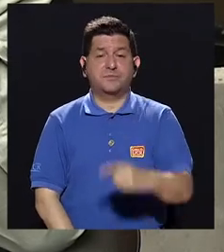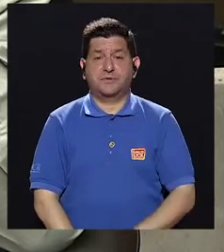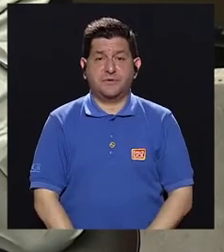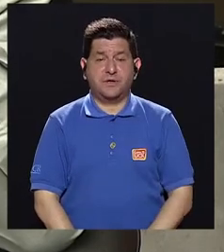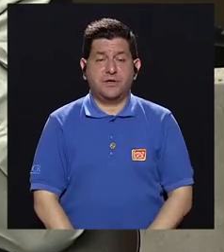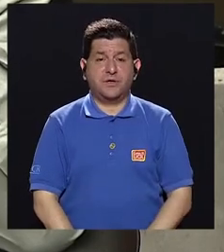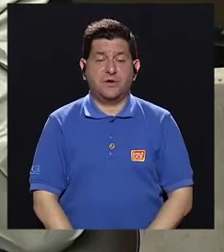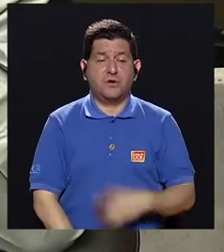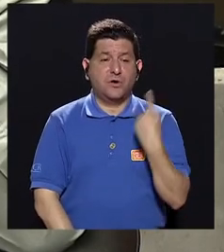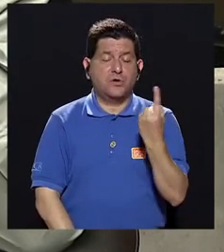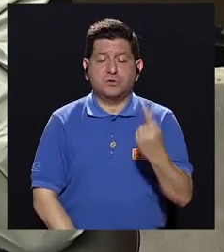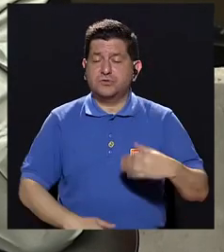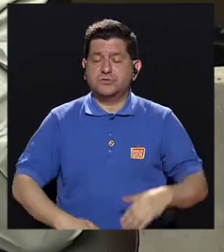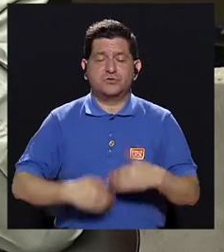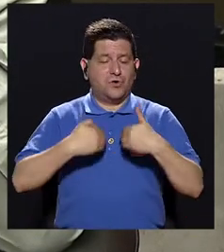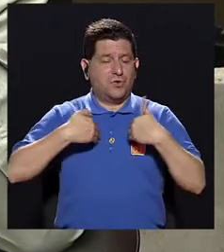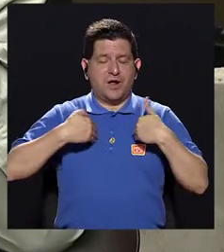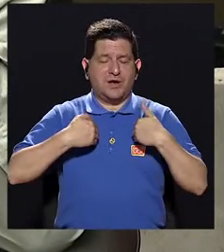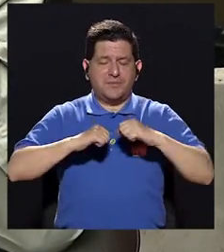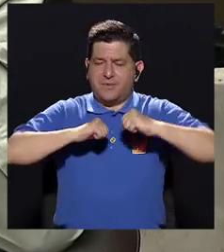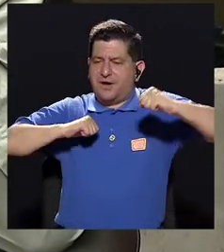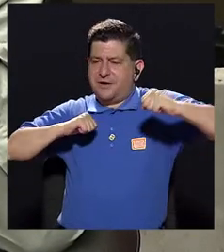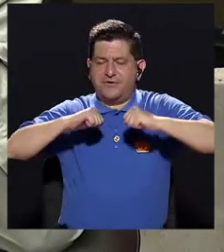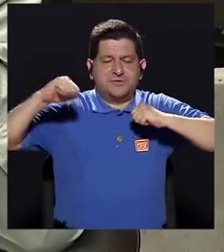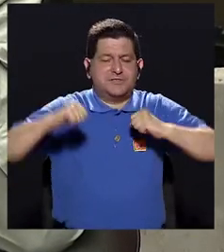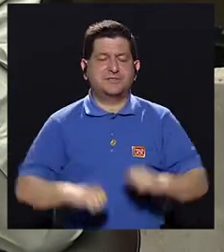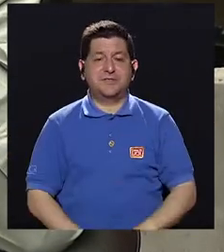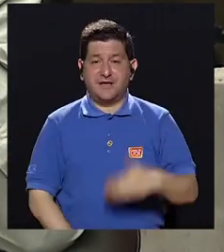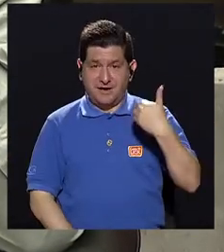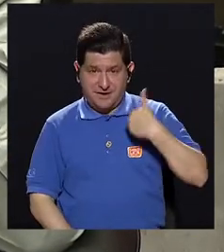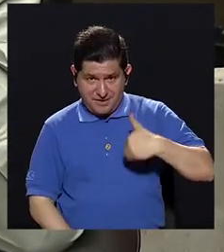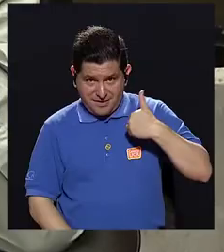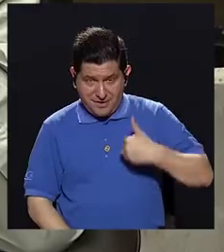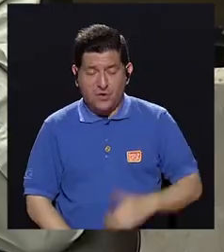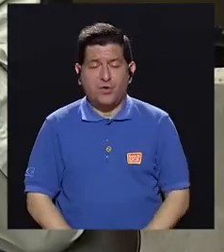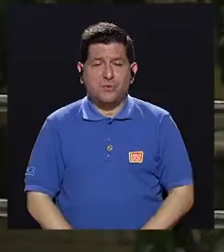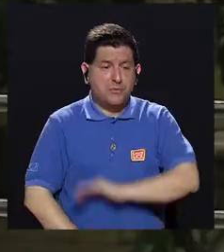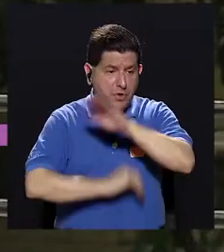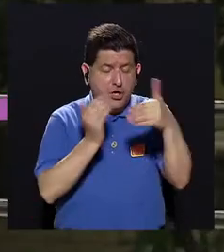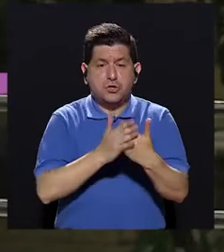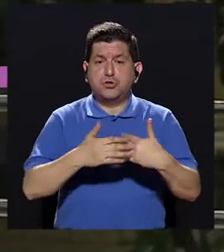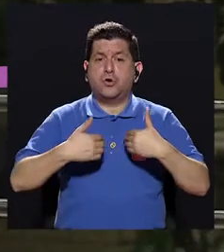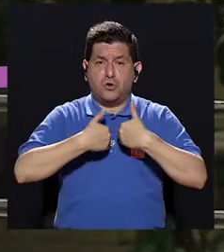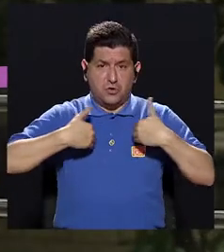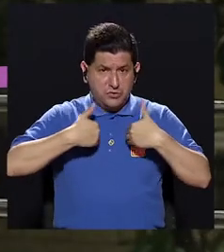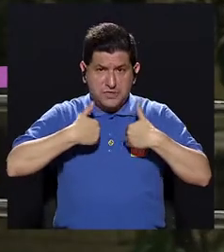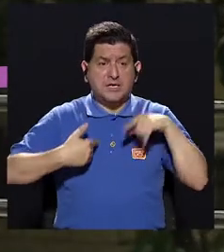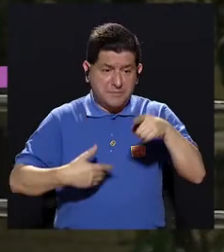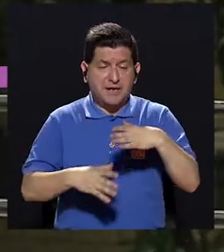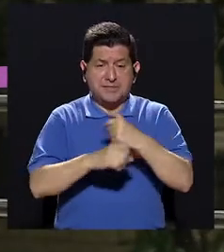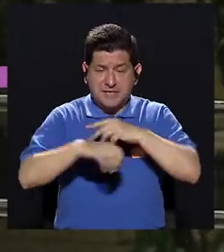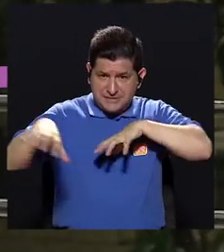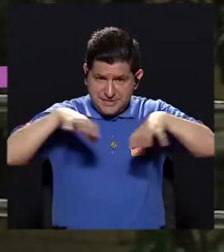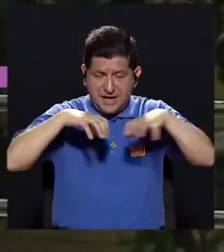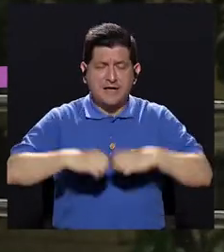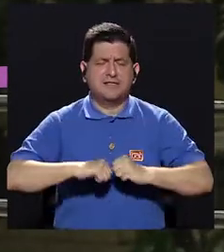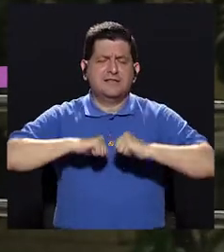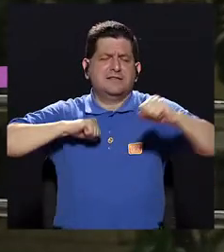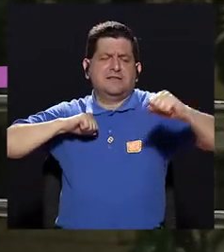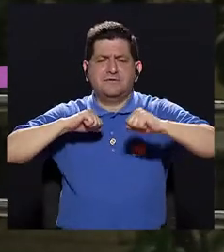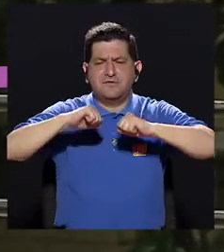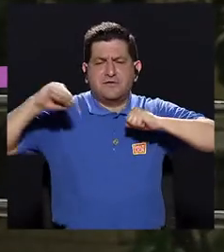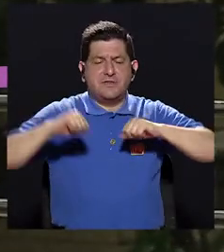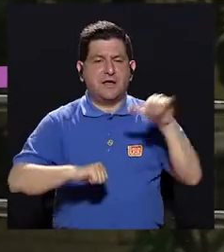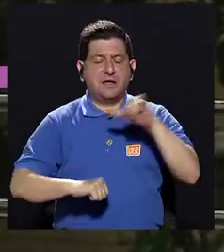que el único animal que no estira en la tierra es el hombre, ¿verdad? Los animales al despertarse estiran. Usted puede ver un gato, un perro, etcétera, ¿verdad? El hombre